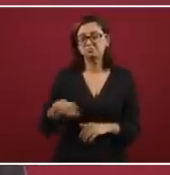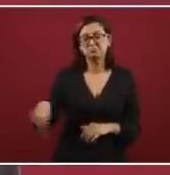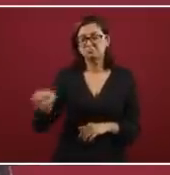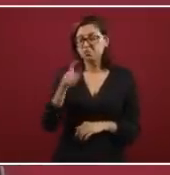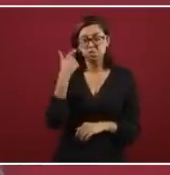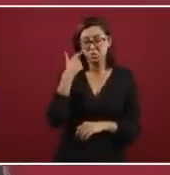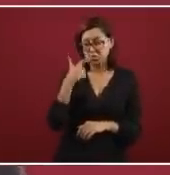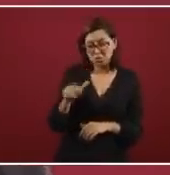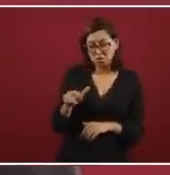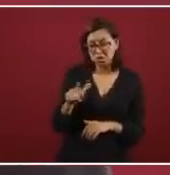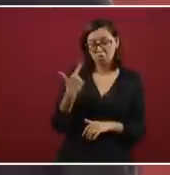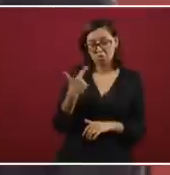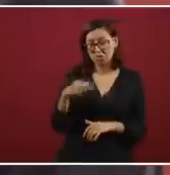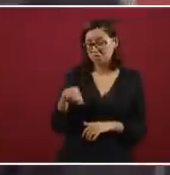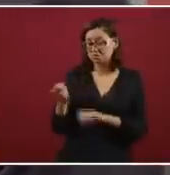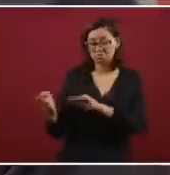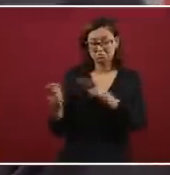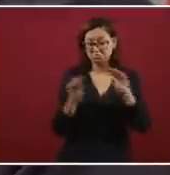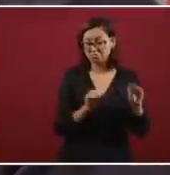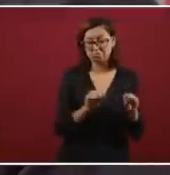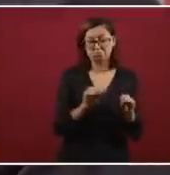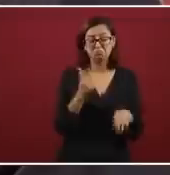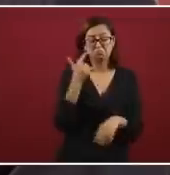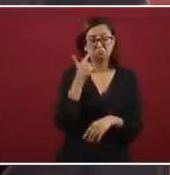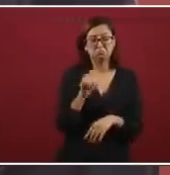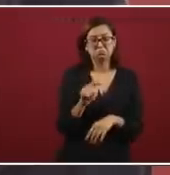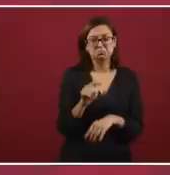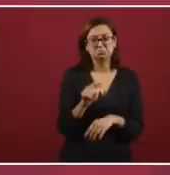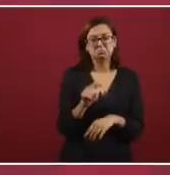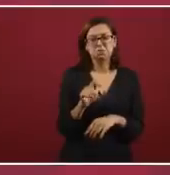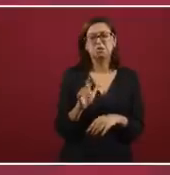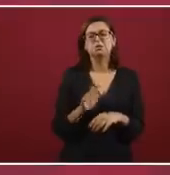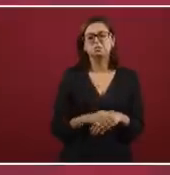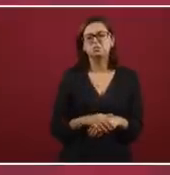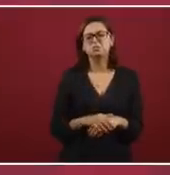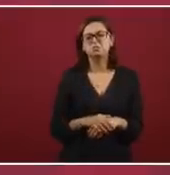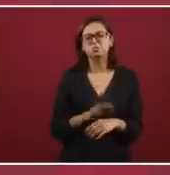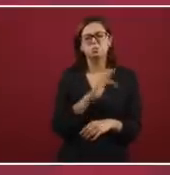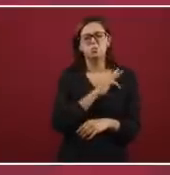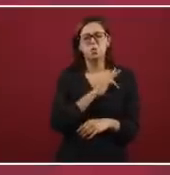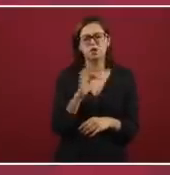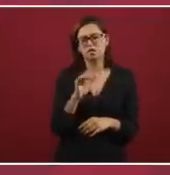deseen pasar a la Guardia Nacional van a tener opciones